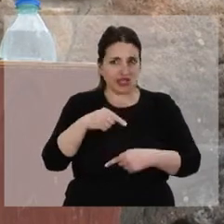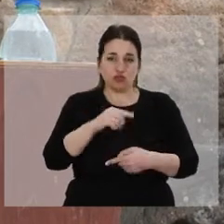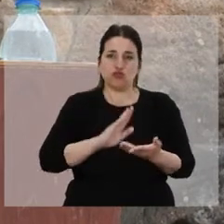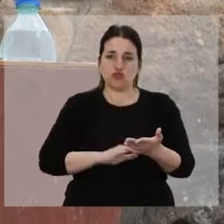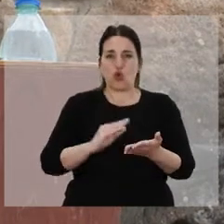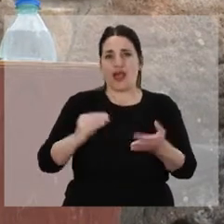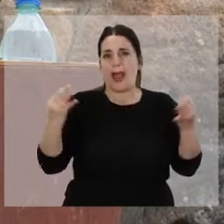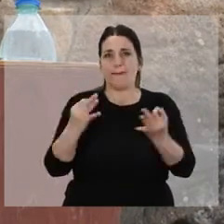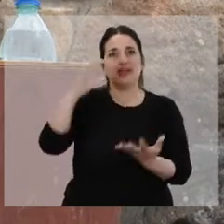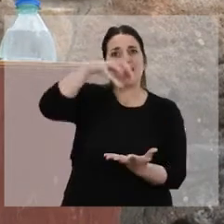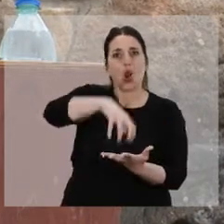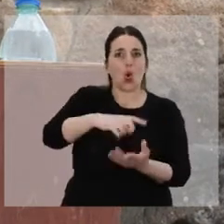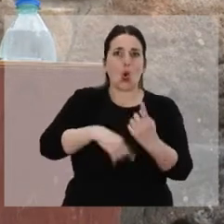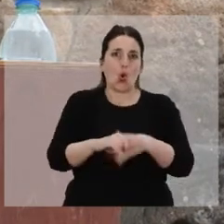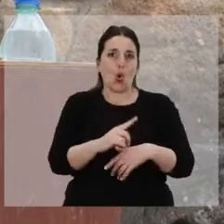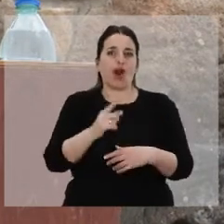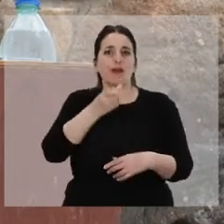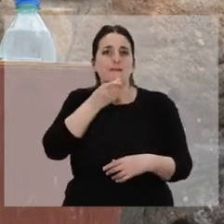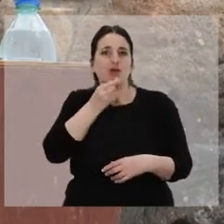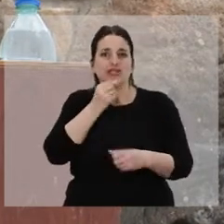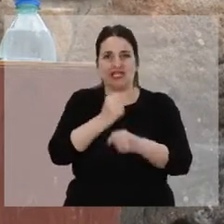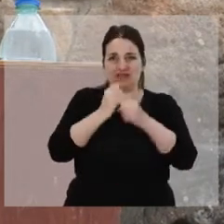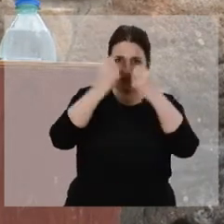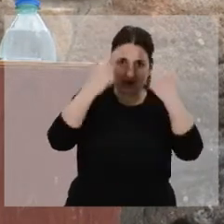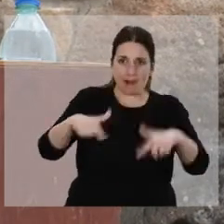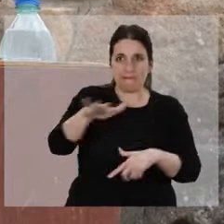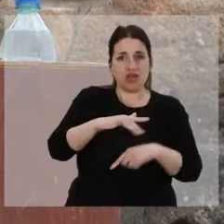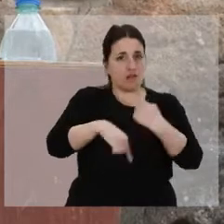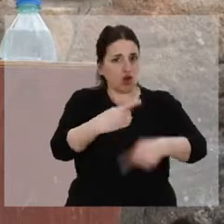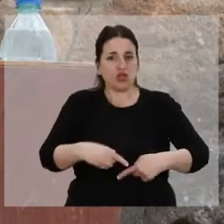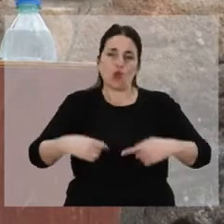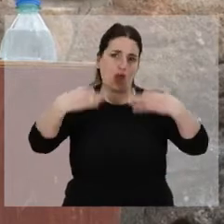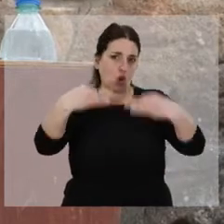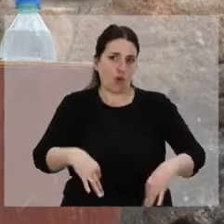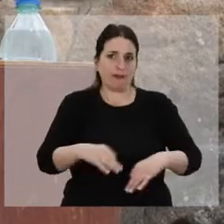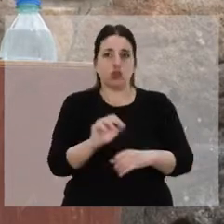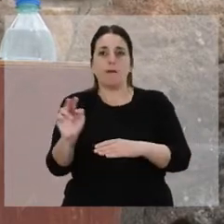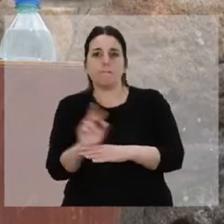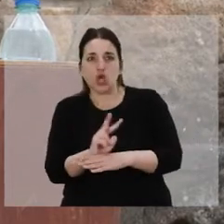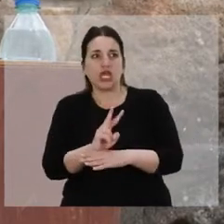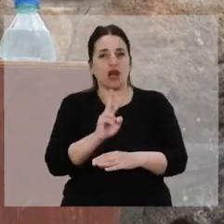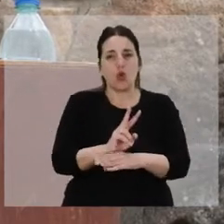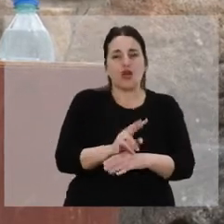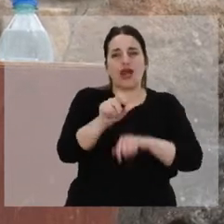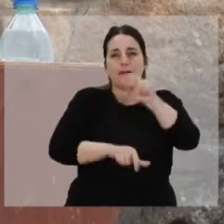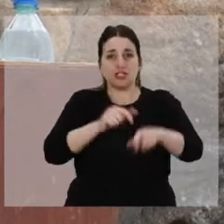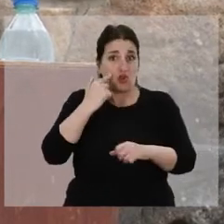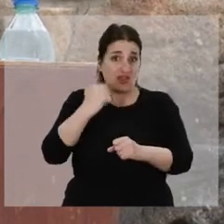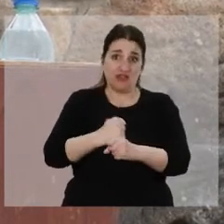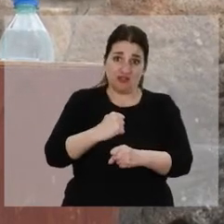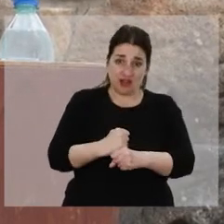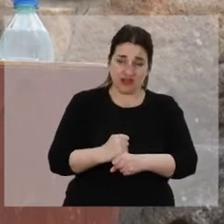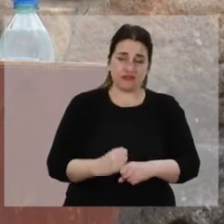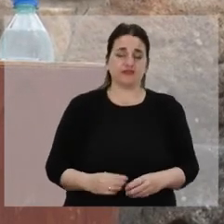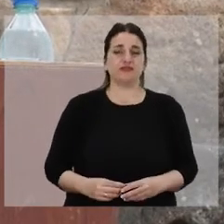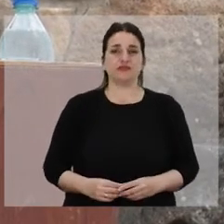vamos a seguir haciendo el esfuerzo para en todo el país que la policía, cumpliendo lo que cumple, proteja a